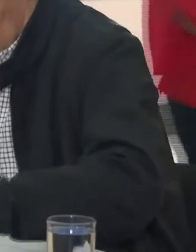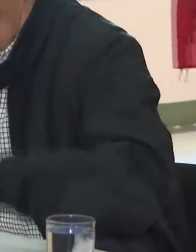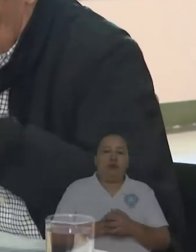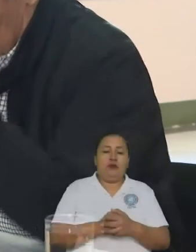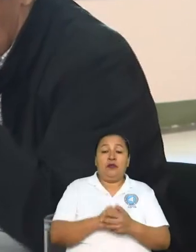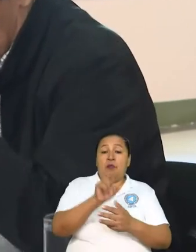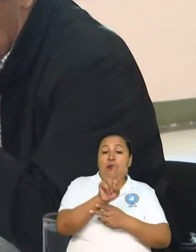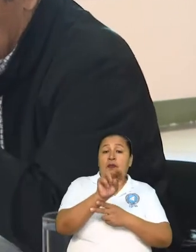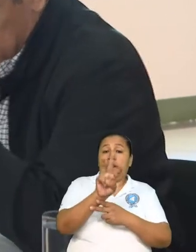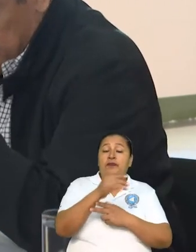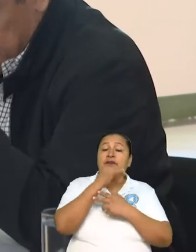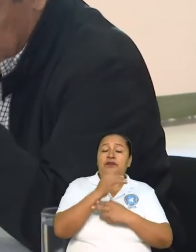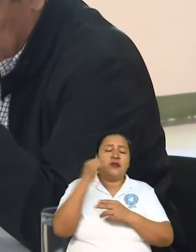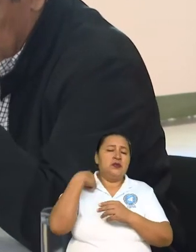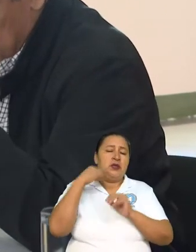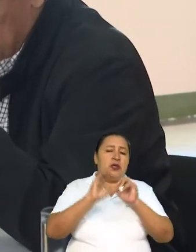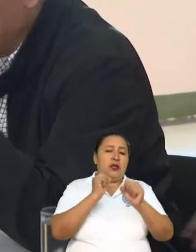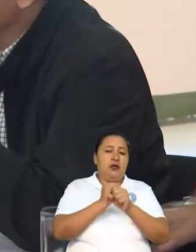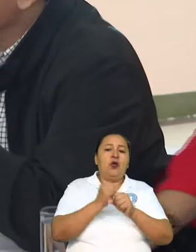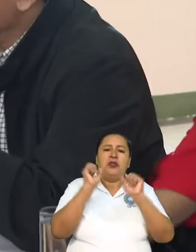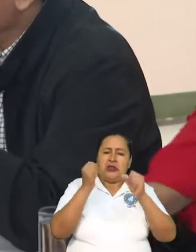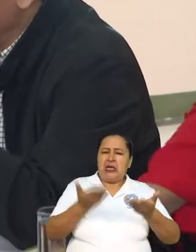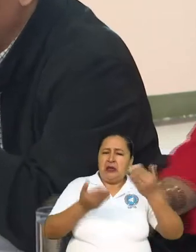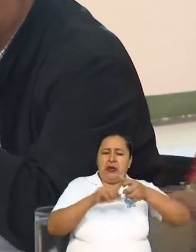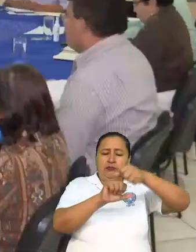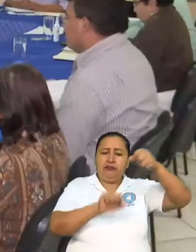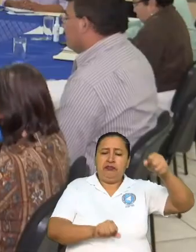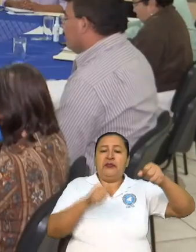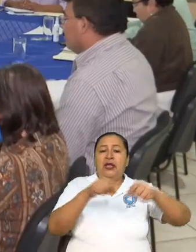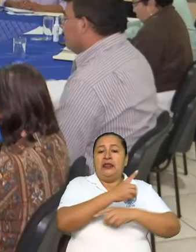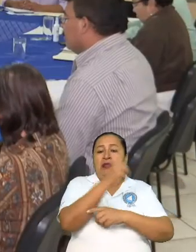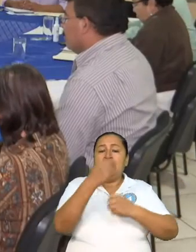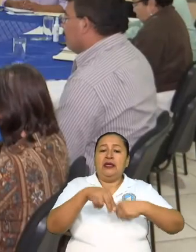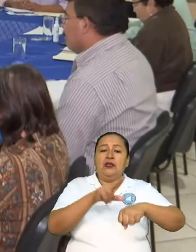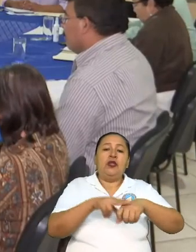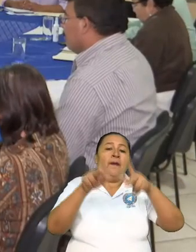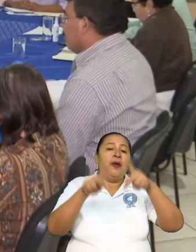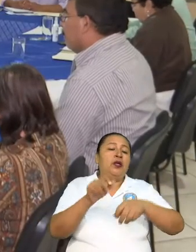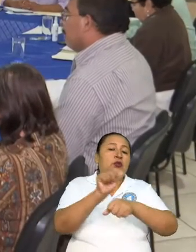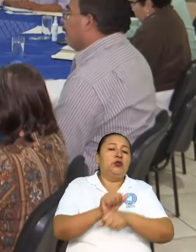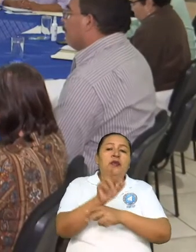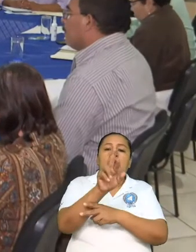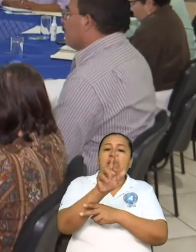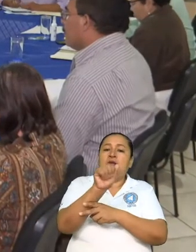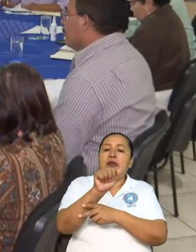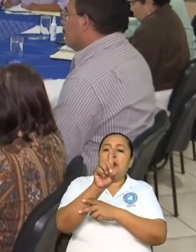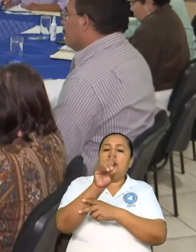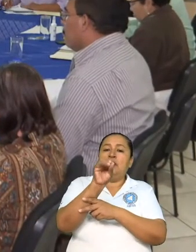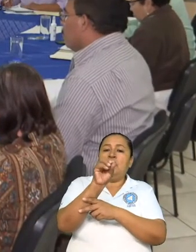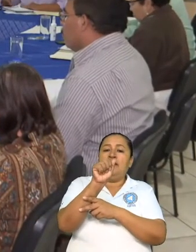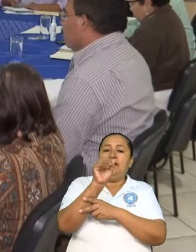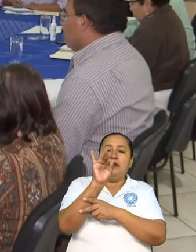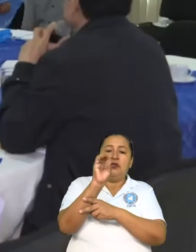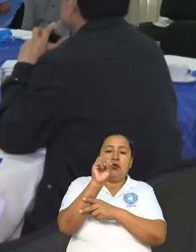El 23 de diciembre de cada año podría ser declarado como Día Nacional de la y el Radio Aficionado de Nicaragua. Esto gracias al